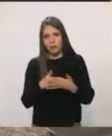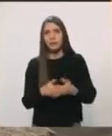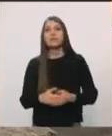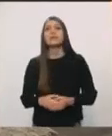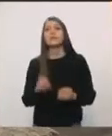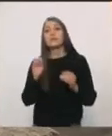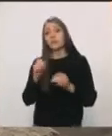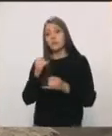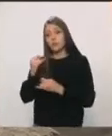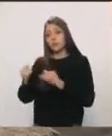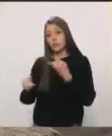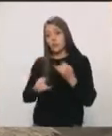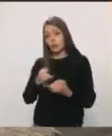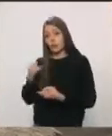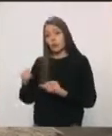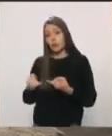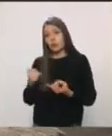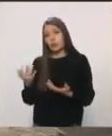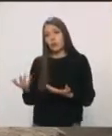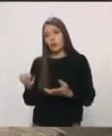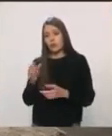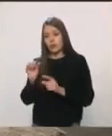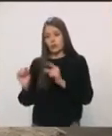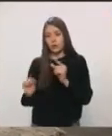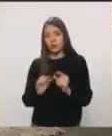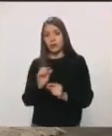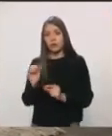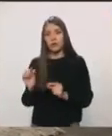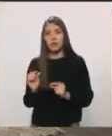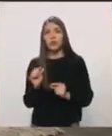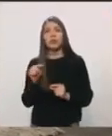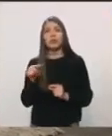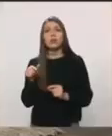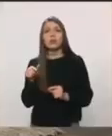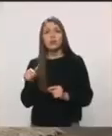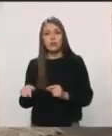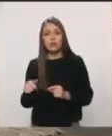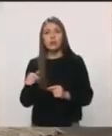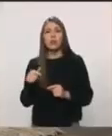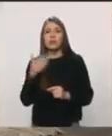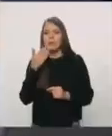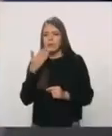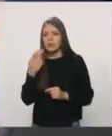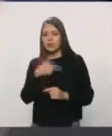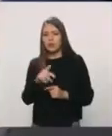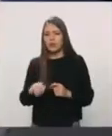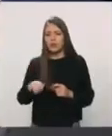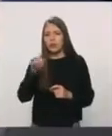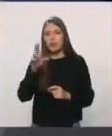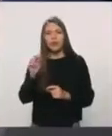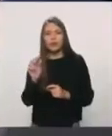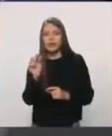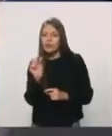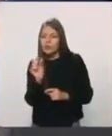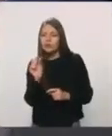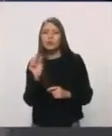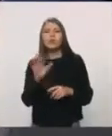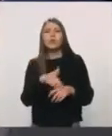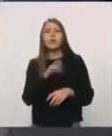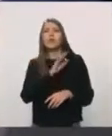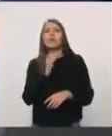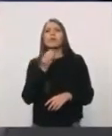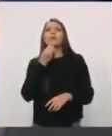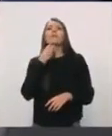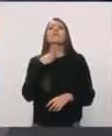con ciertos juguetes, valga la redundancia, cuidar que estos sean adecuados a la edad, ¿no?, que no tengan piezas pequeñas para que no se puedan atragantar, porque